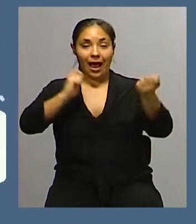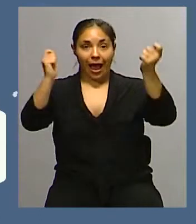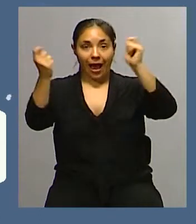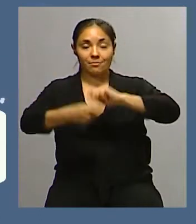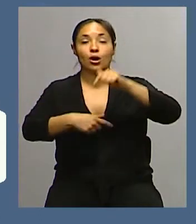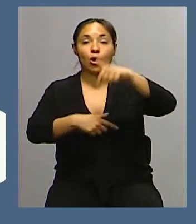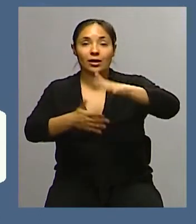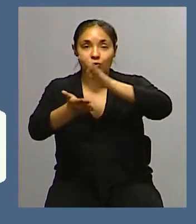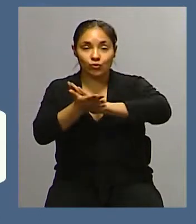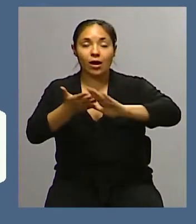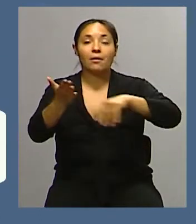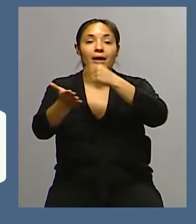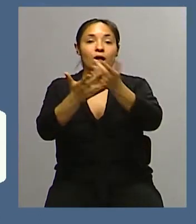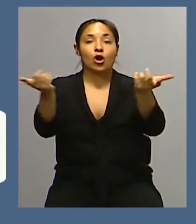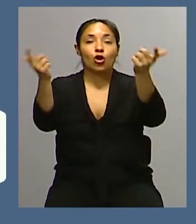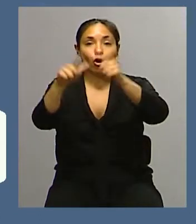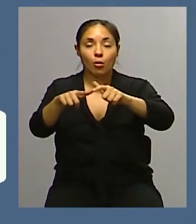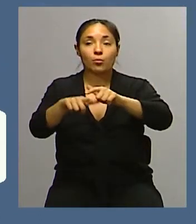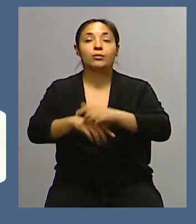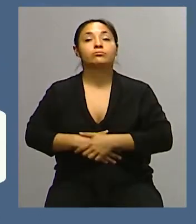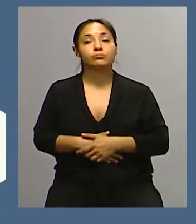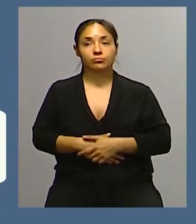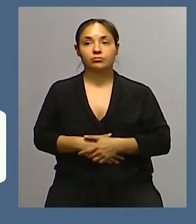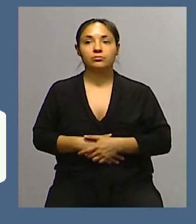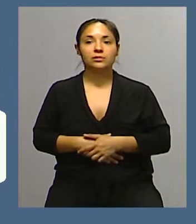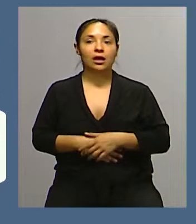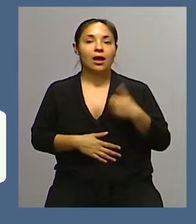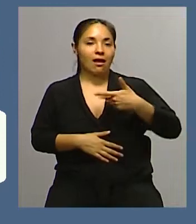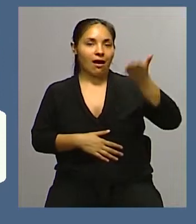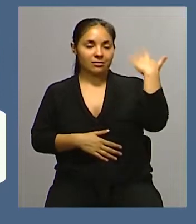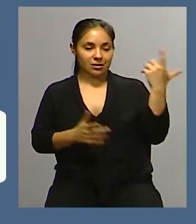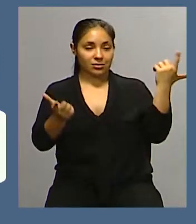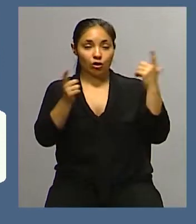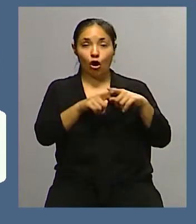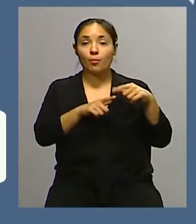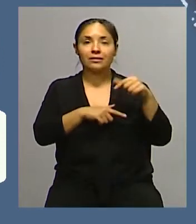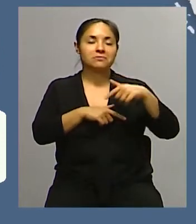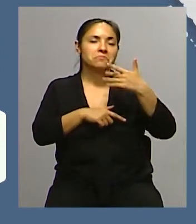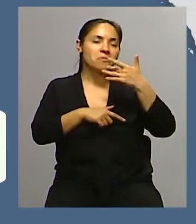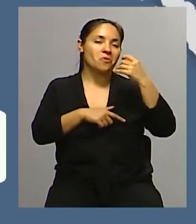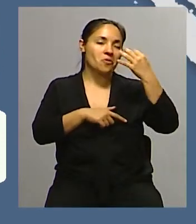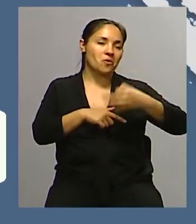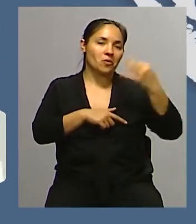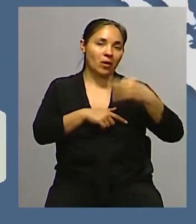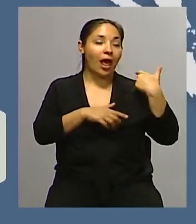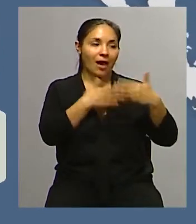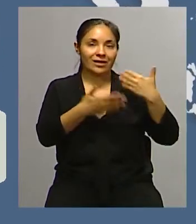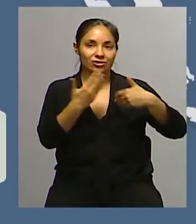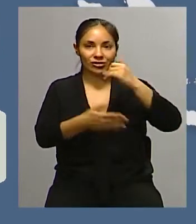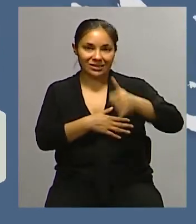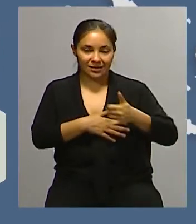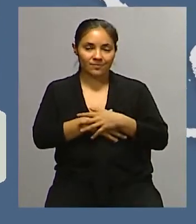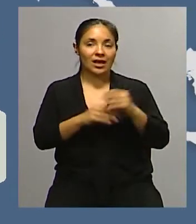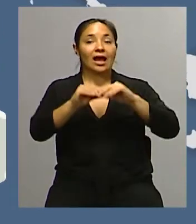la COP que se está llevando a cabo ahora? Bien, la COP26 fue una cumbre maravillosa, yo creo que se avanzó muchísimo, aunque los